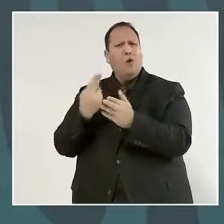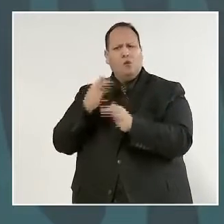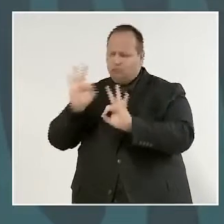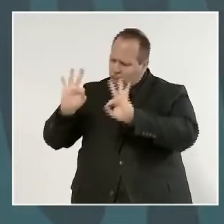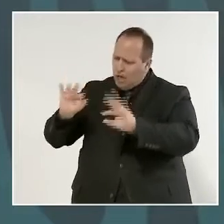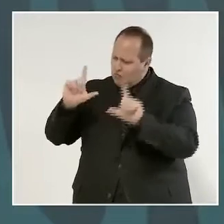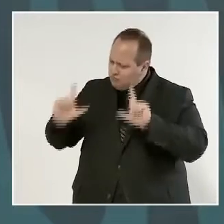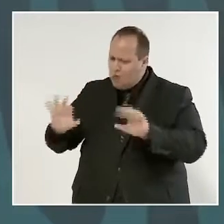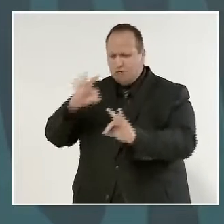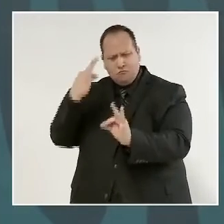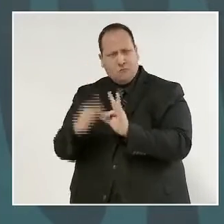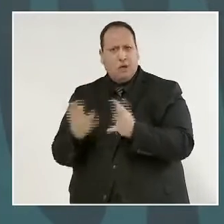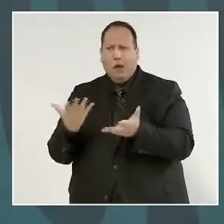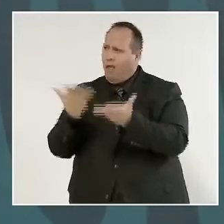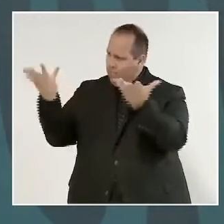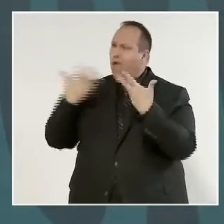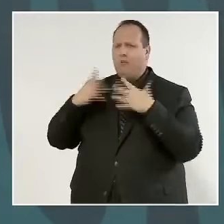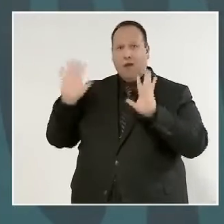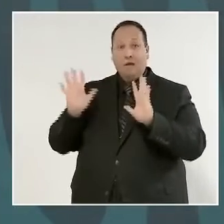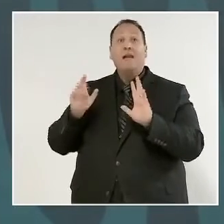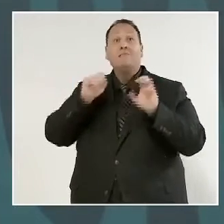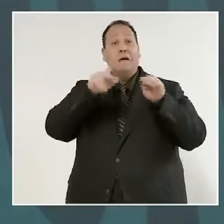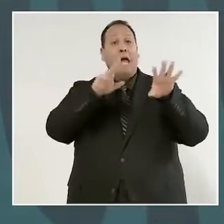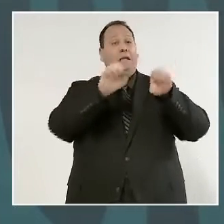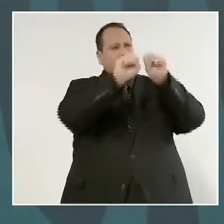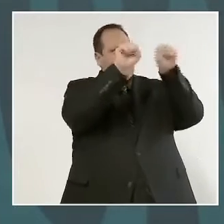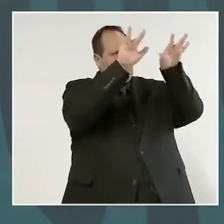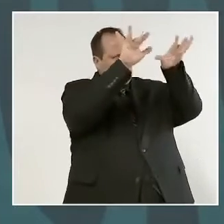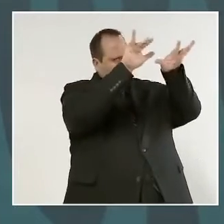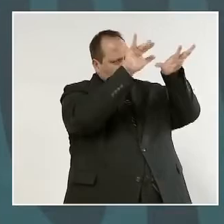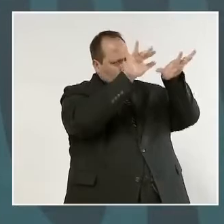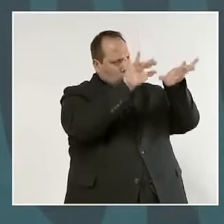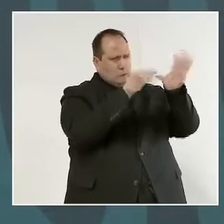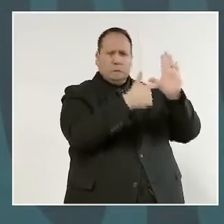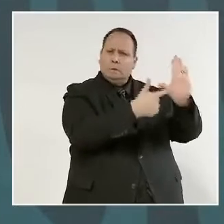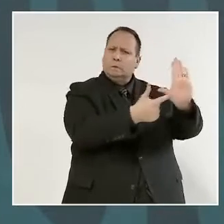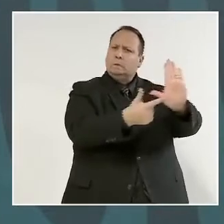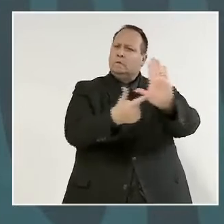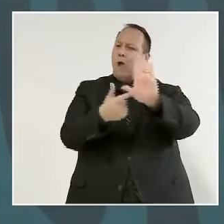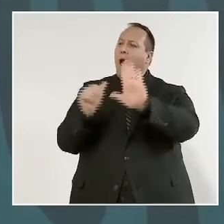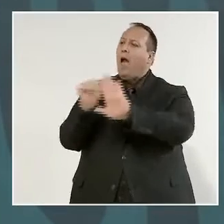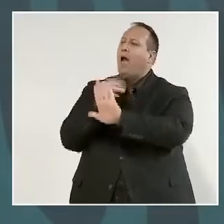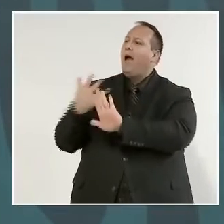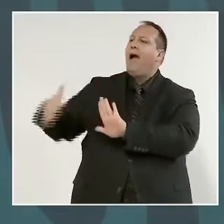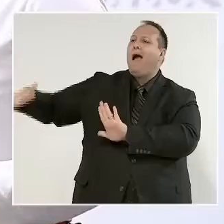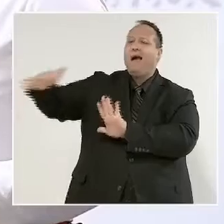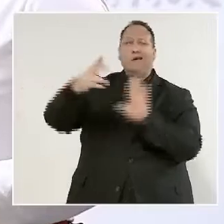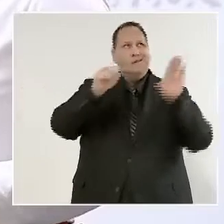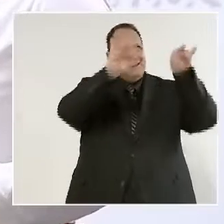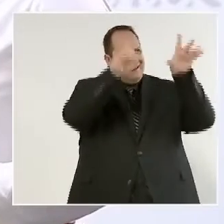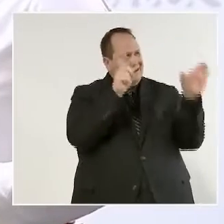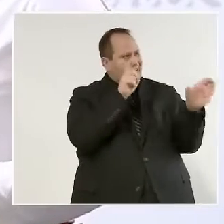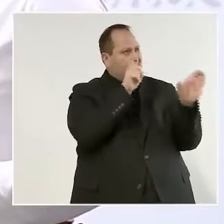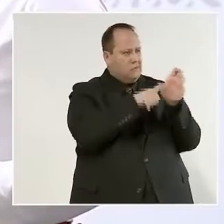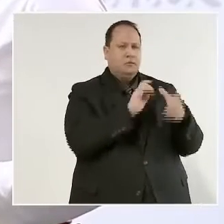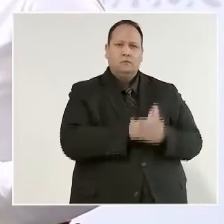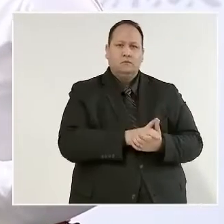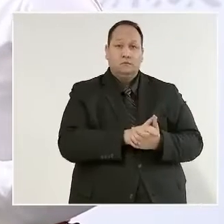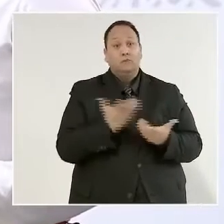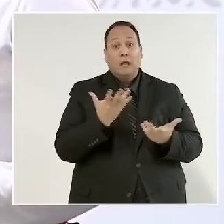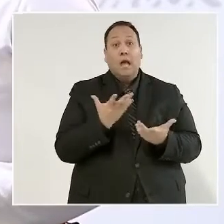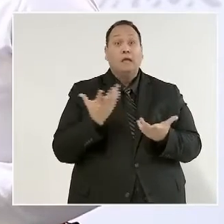país, es decir, que estén inscritos en el registro público vehicular, con lo cual se